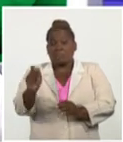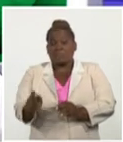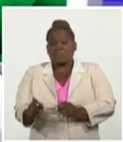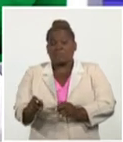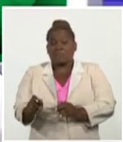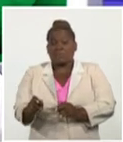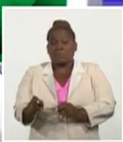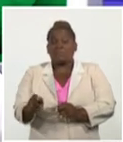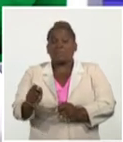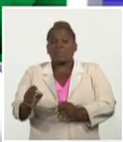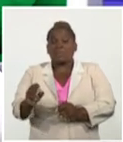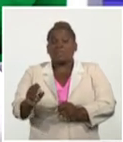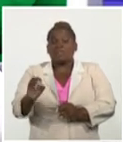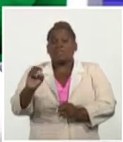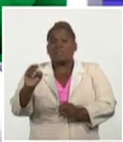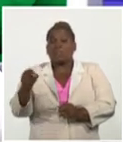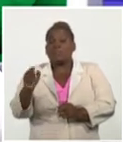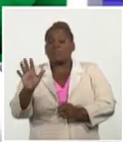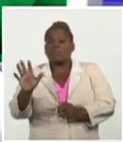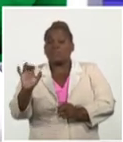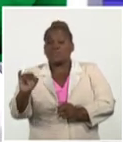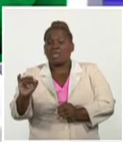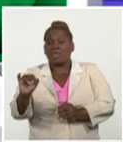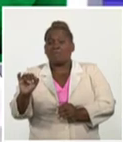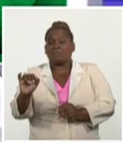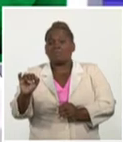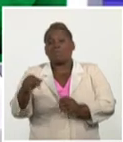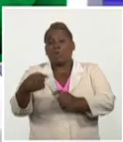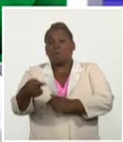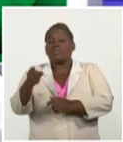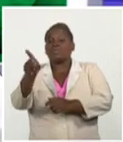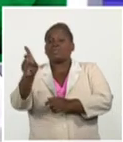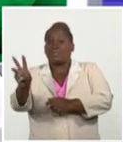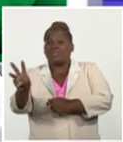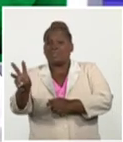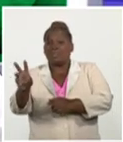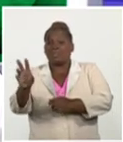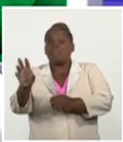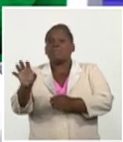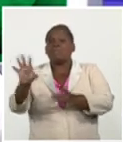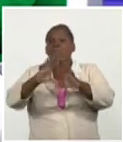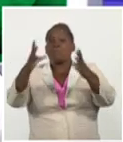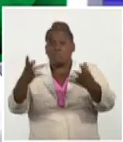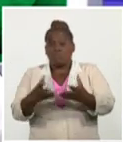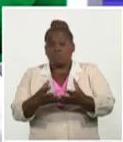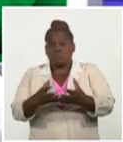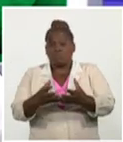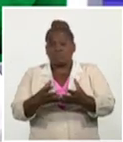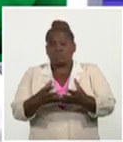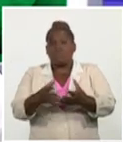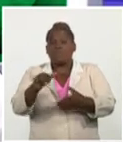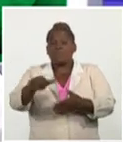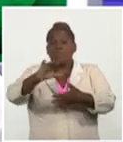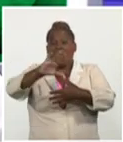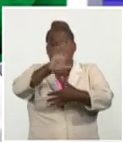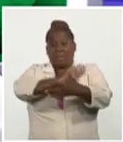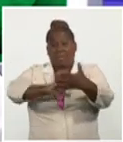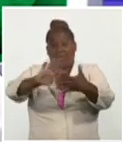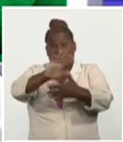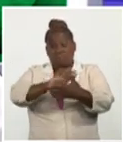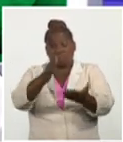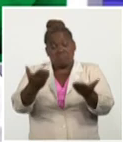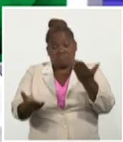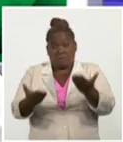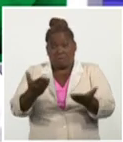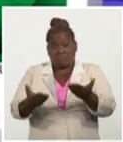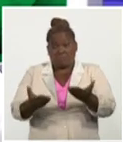0,56 contra 2,3 en el mundo y contra 2,42 en la región de las Américas. Se evacuaron